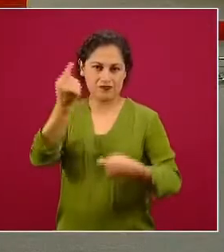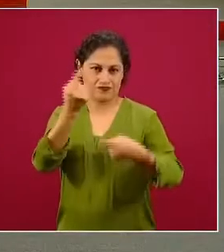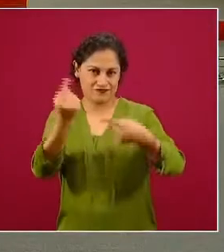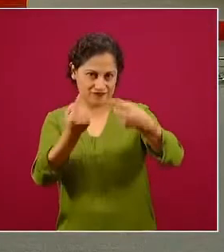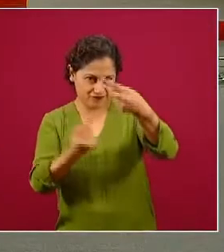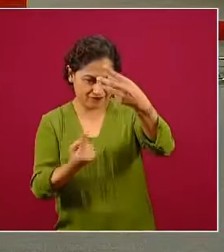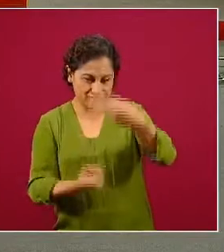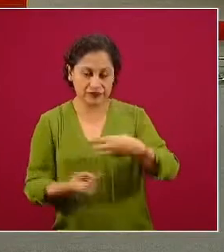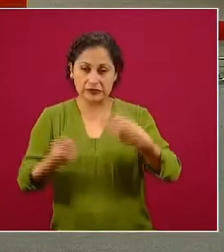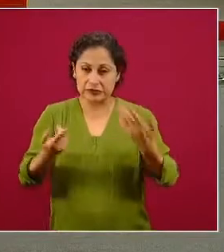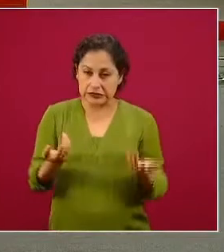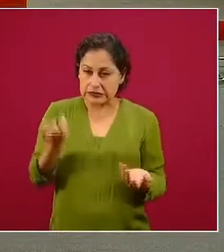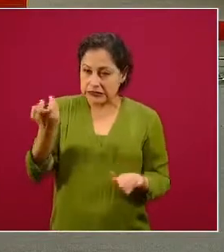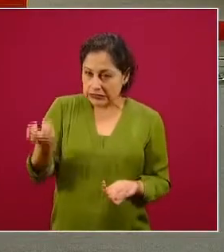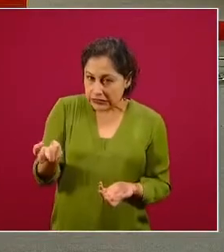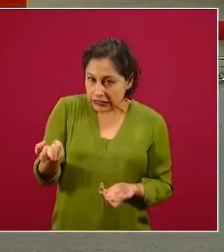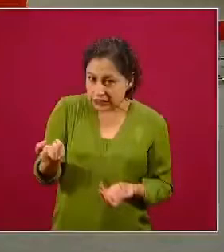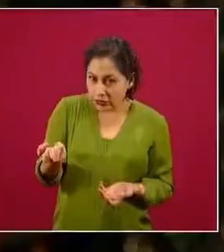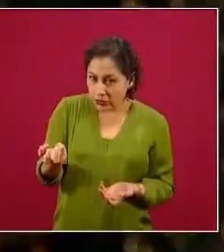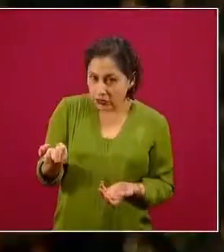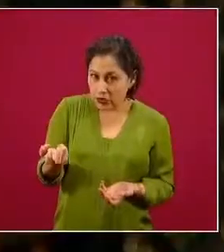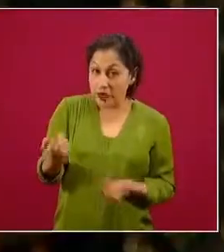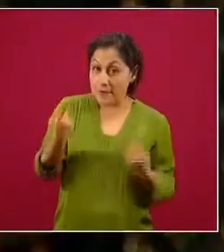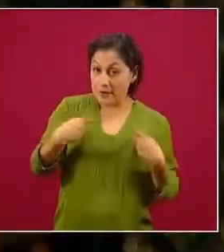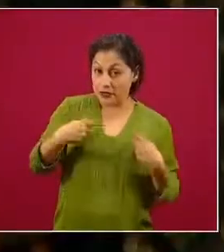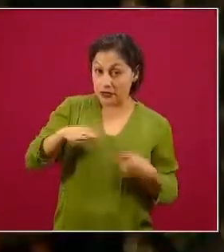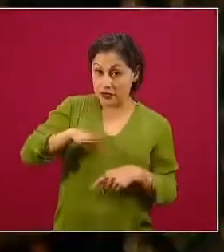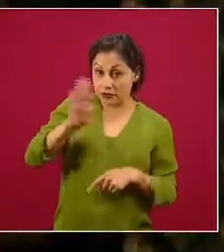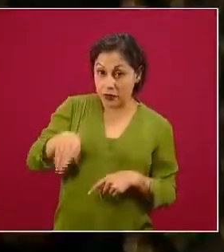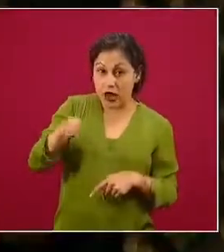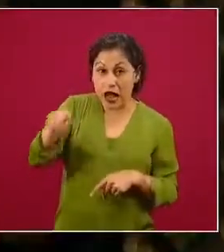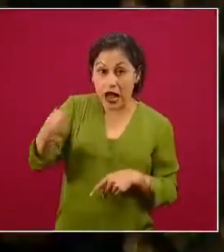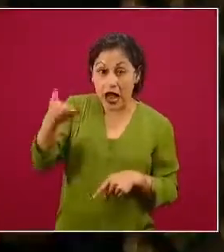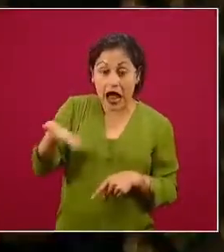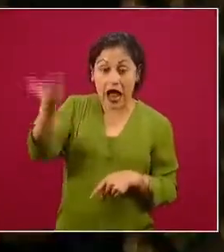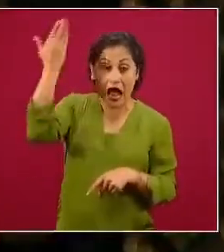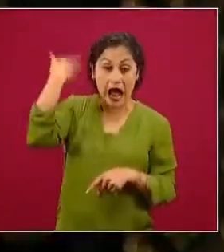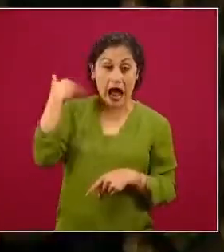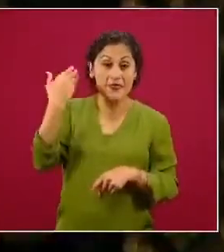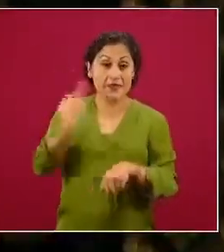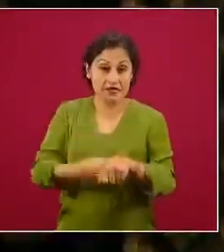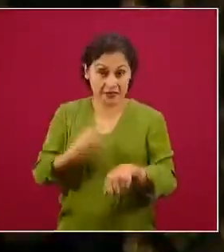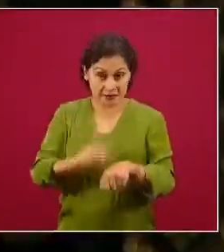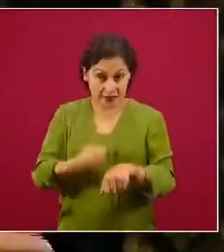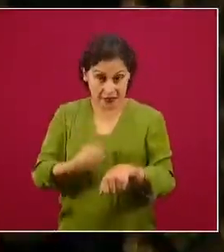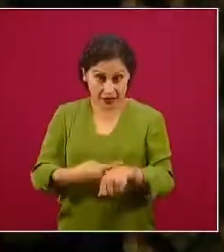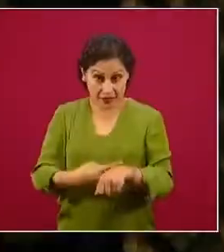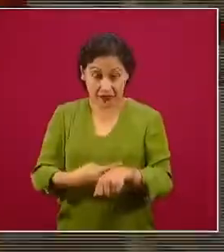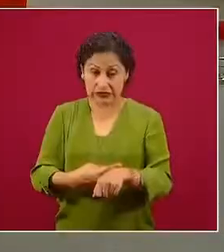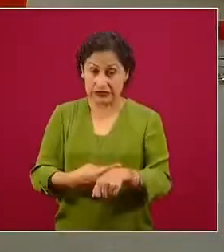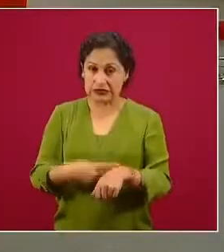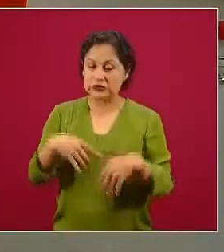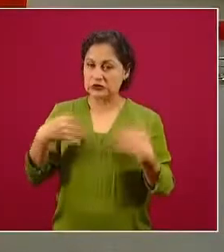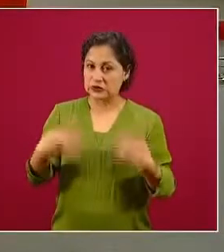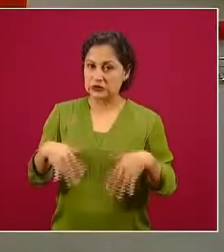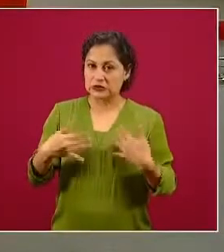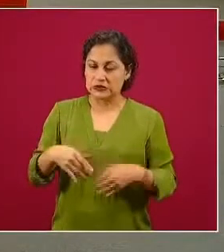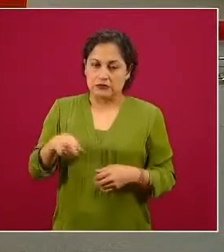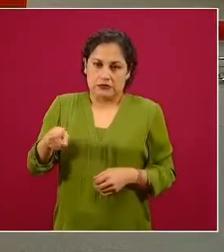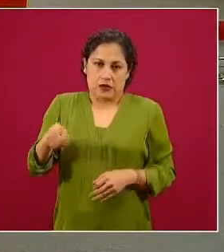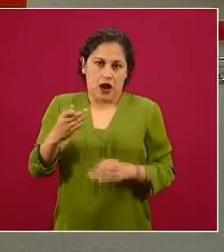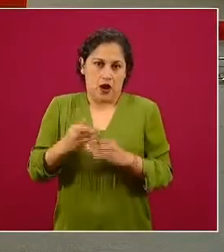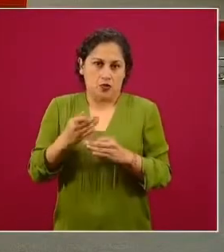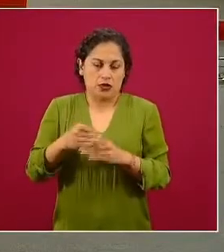pues tuvieron alguna o varias de las distintas comorbilidades. Y usted está ahorita en medio de una